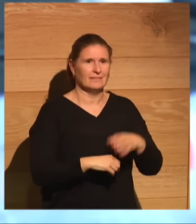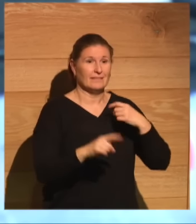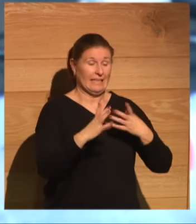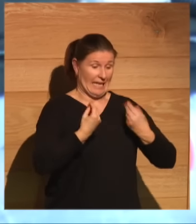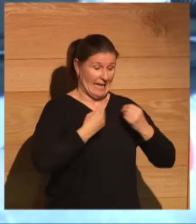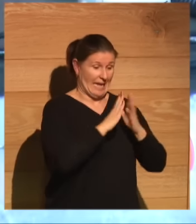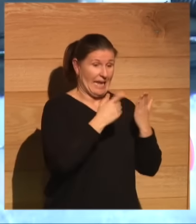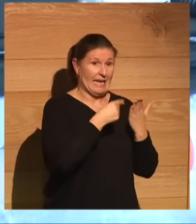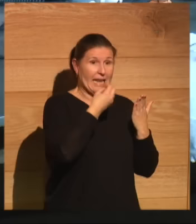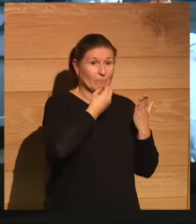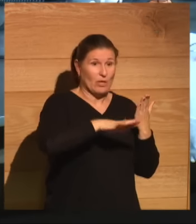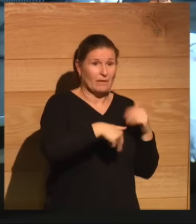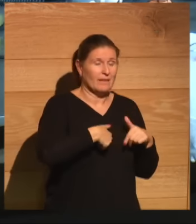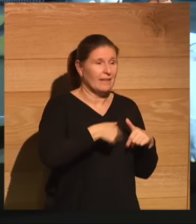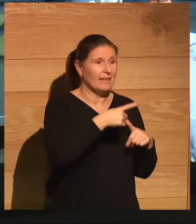biografías dices lo mejor de ti.